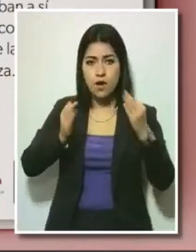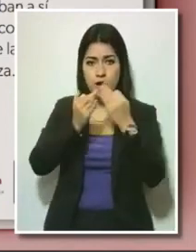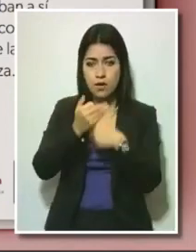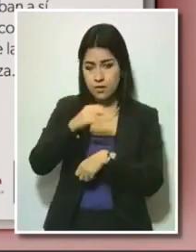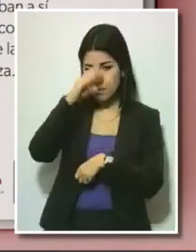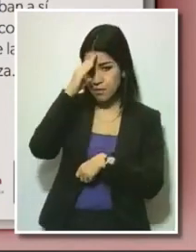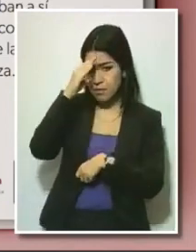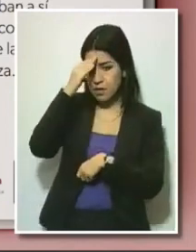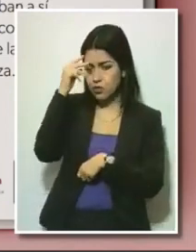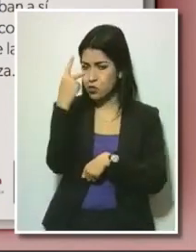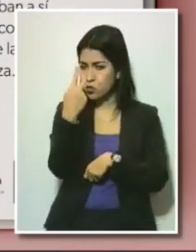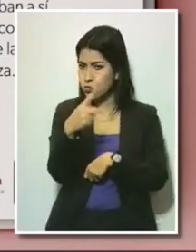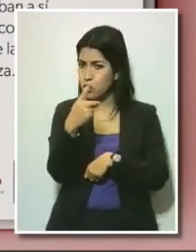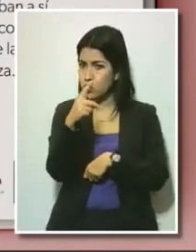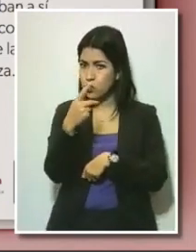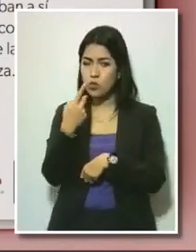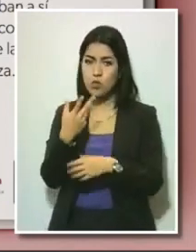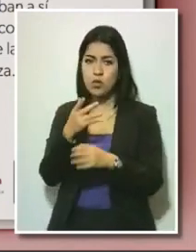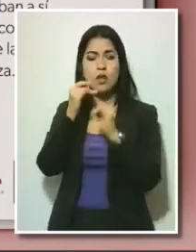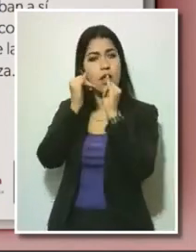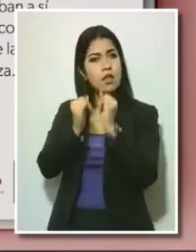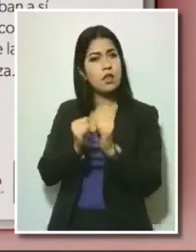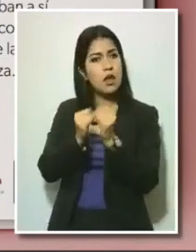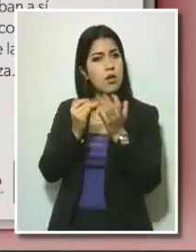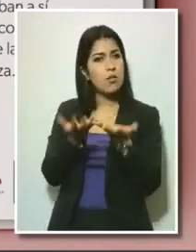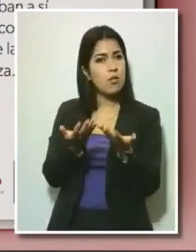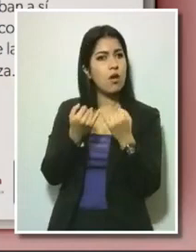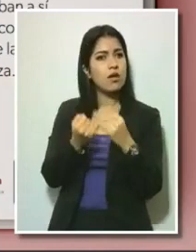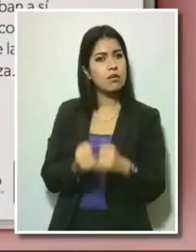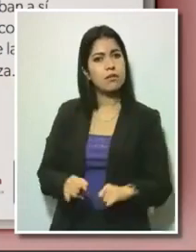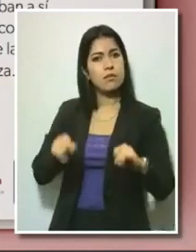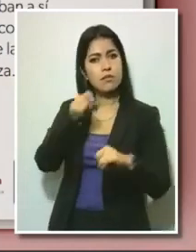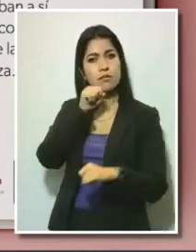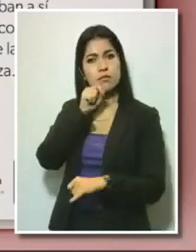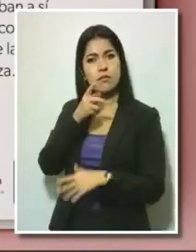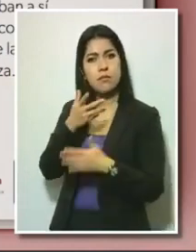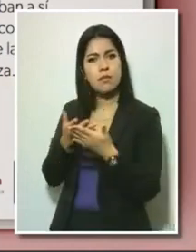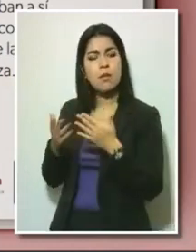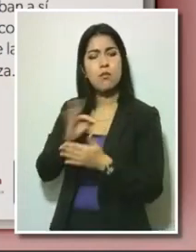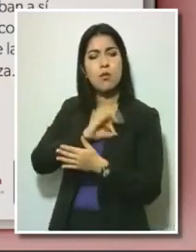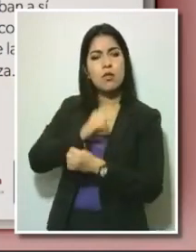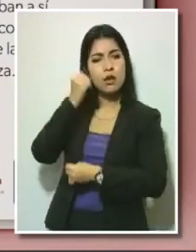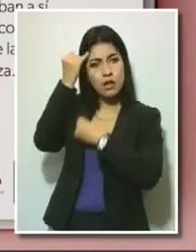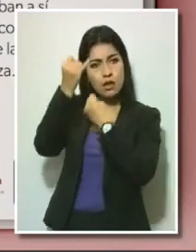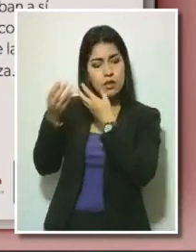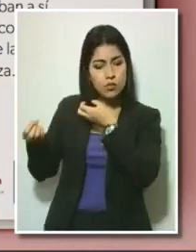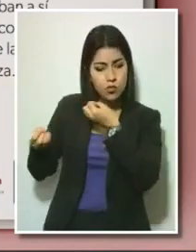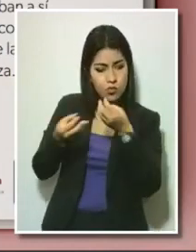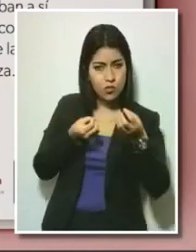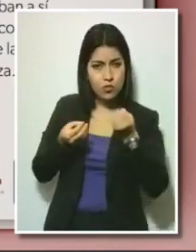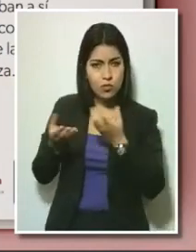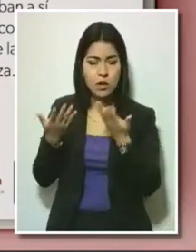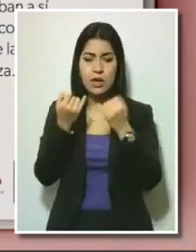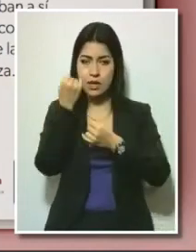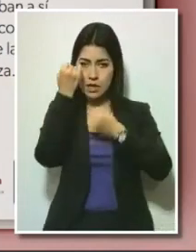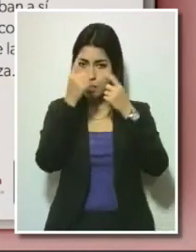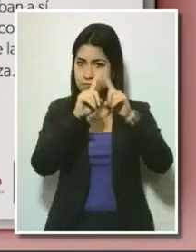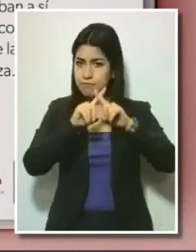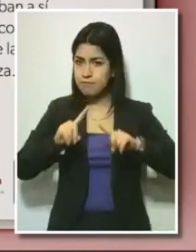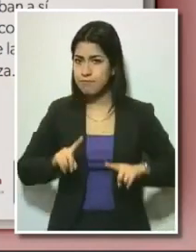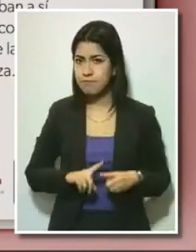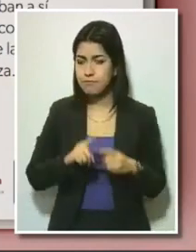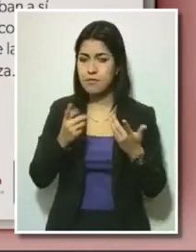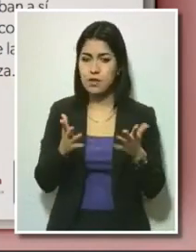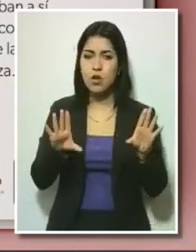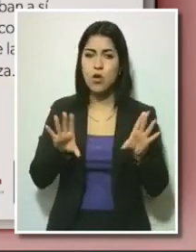que emplee para analizar y hacer juicios argumentados sobre la realidad. Intercambien ideas, cosmovisiones y perspectivas mediante